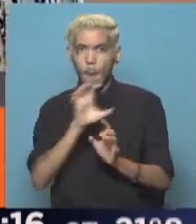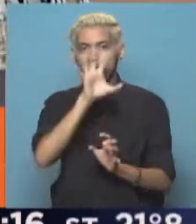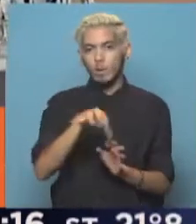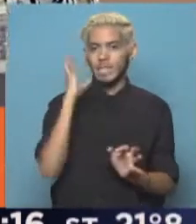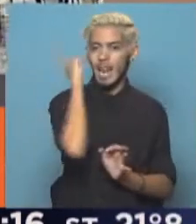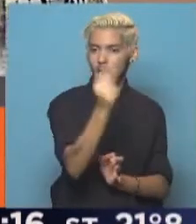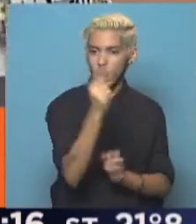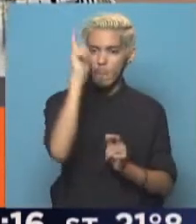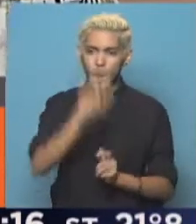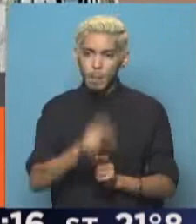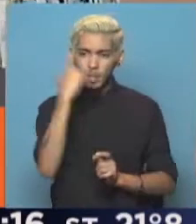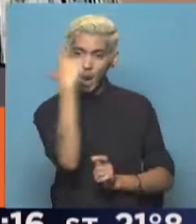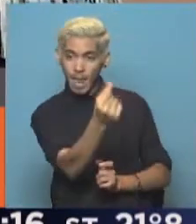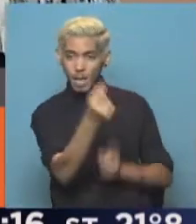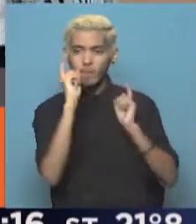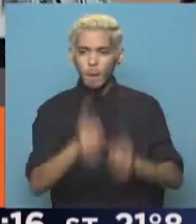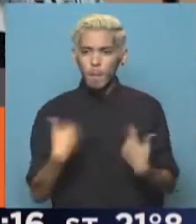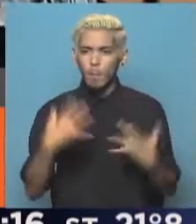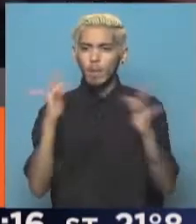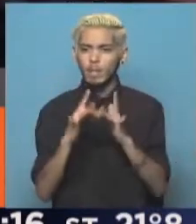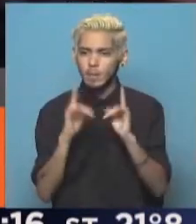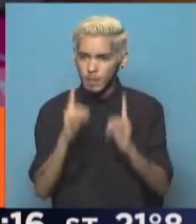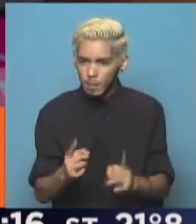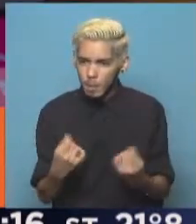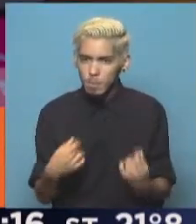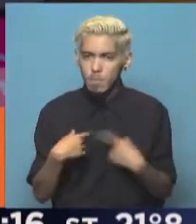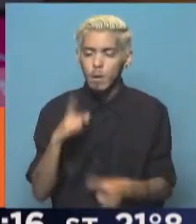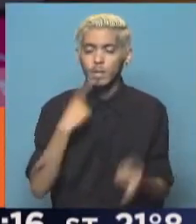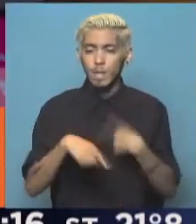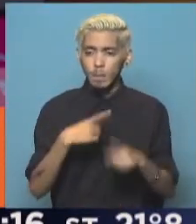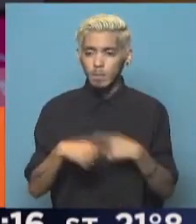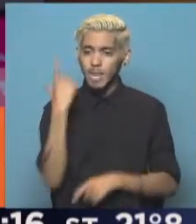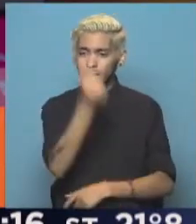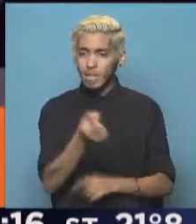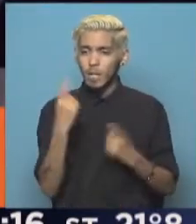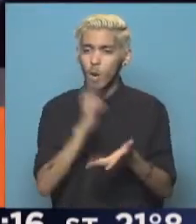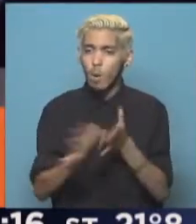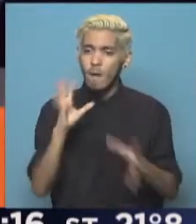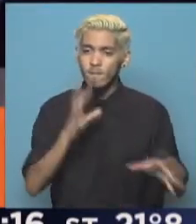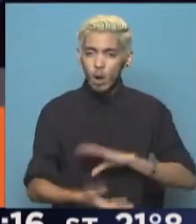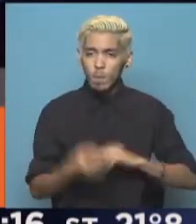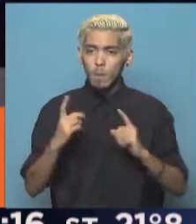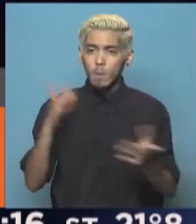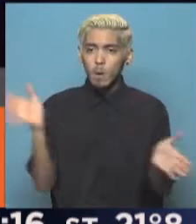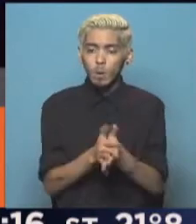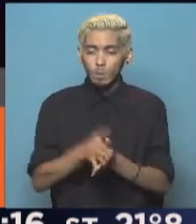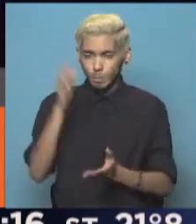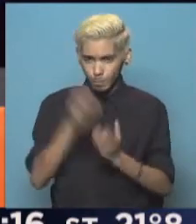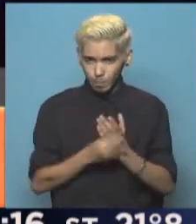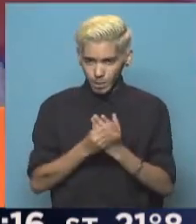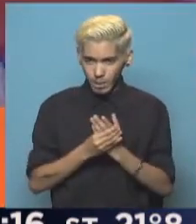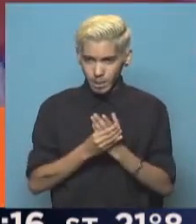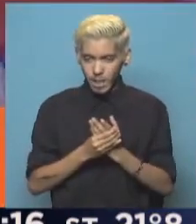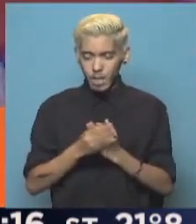para esa persona tiene que poder hacerlo online entonces tramite esa distancia es una nueva plataforma en conjunto con el ministerio de modernización